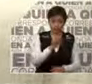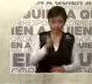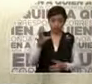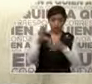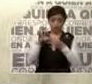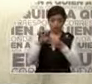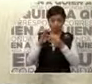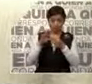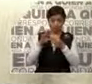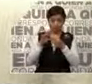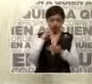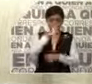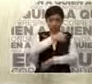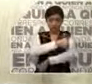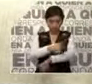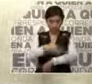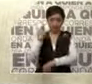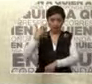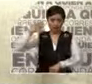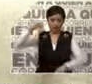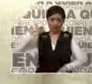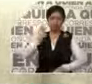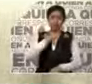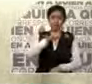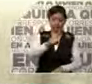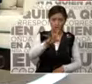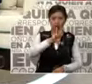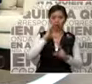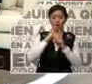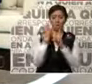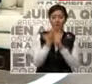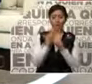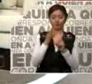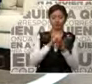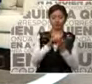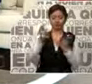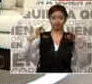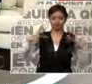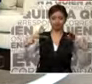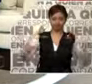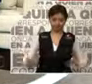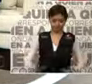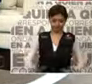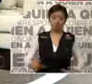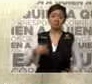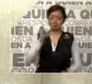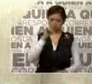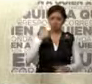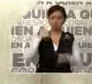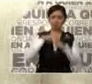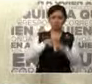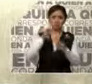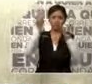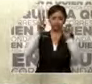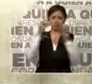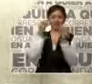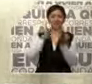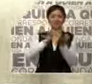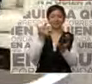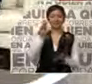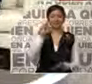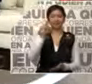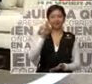iniciaron esta familia una denuncia en la Comisión Nacional de Derechos Humanos. Ya la hay. Bueno, pues vamos a darle seguimiento al tema. Odette, muchísimas gracias. A